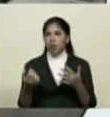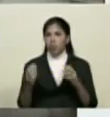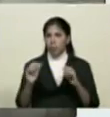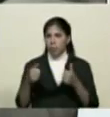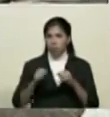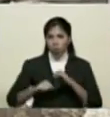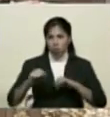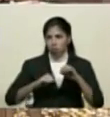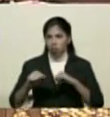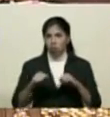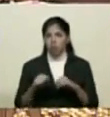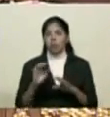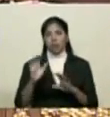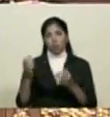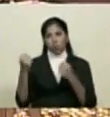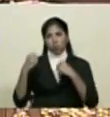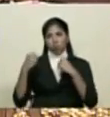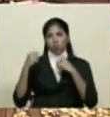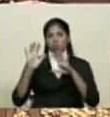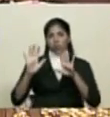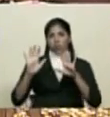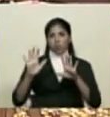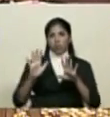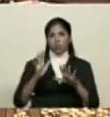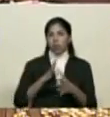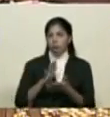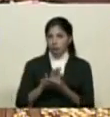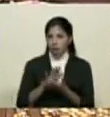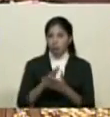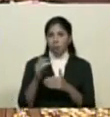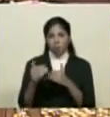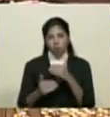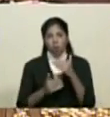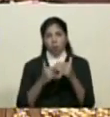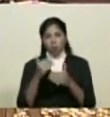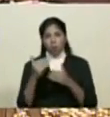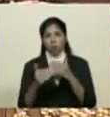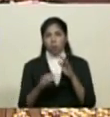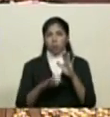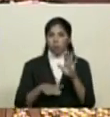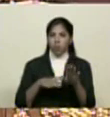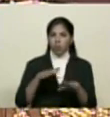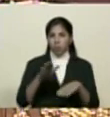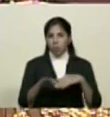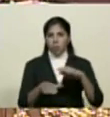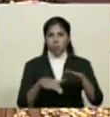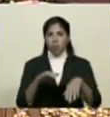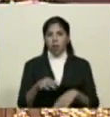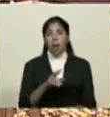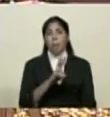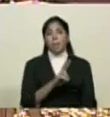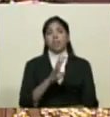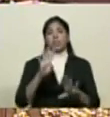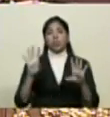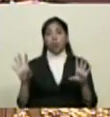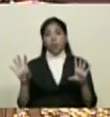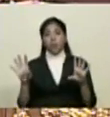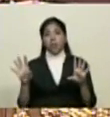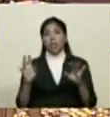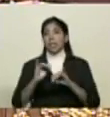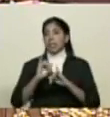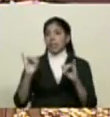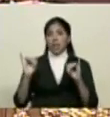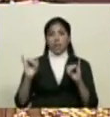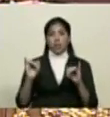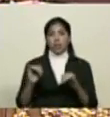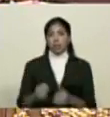Sí, pero eso es progresivo, se ha ido operativizando y ya de esas 88 causas, 29 ya fueron